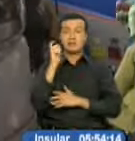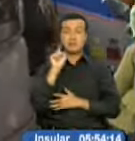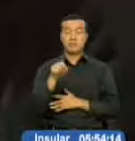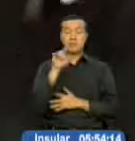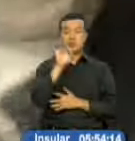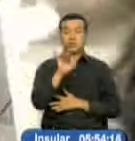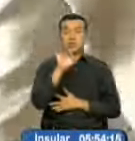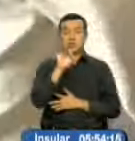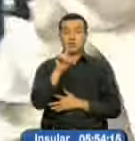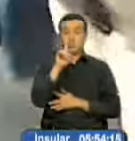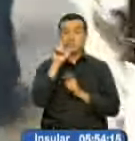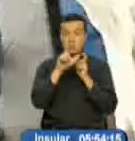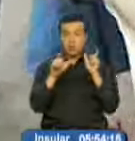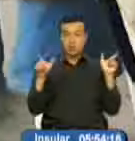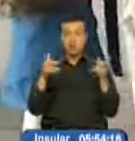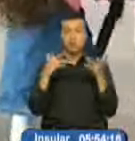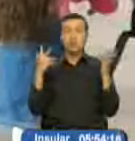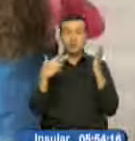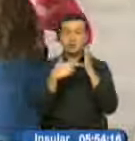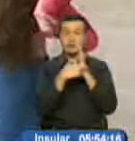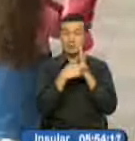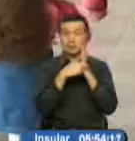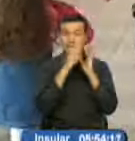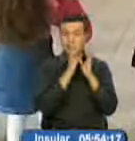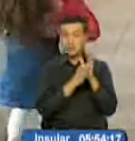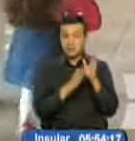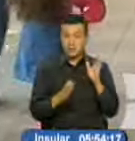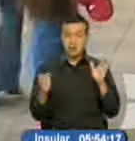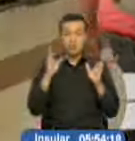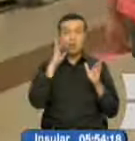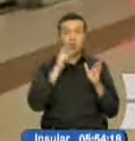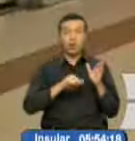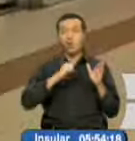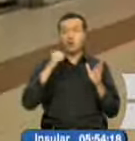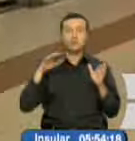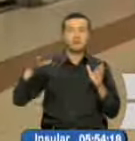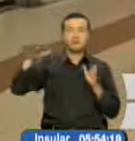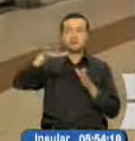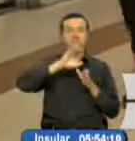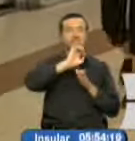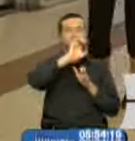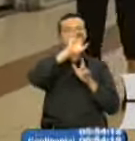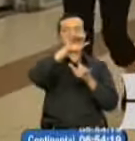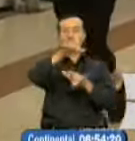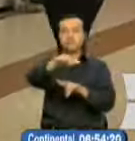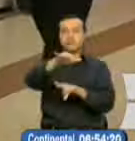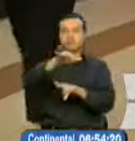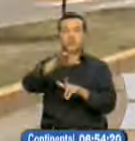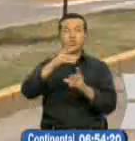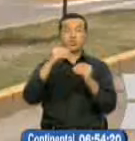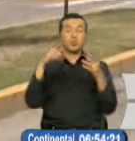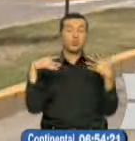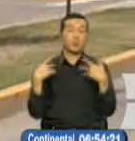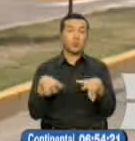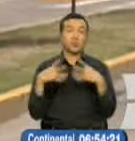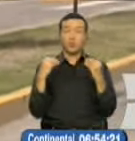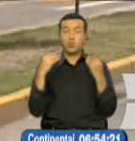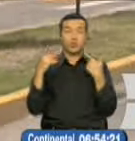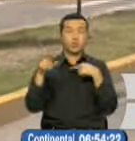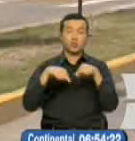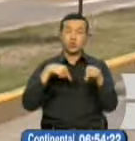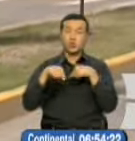13.991 usuarios se movilizaron desde el terminal terrestre de Cuenca hacia otros cantones y provincias. Este feriado fue intenso en cuanto a